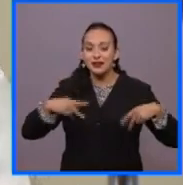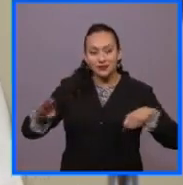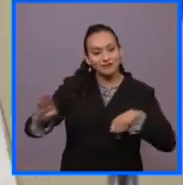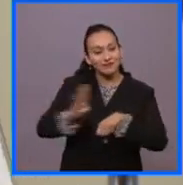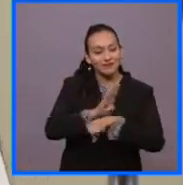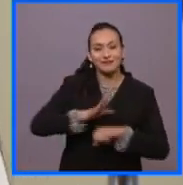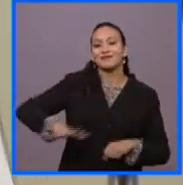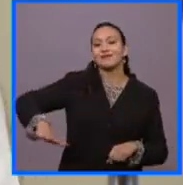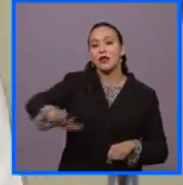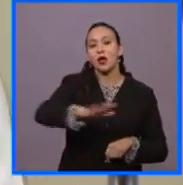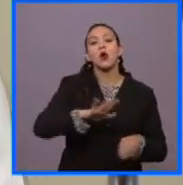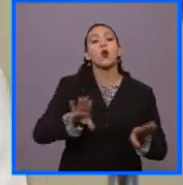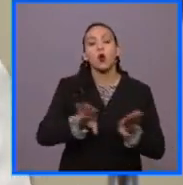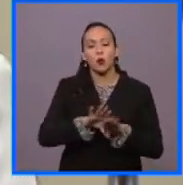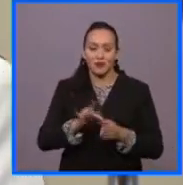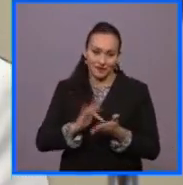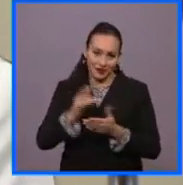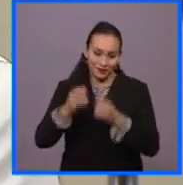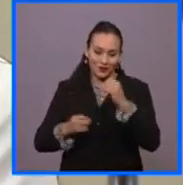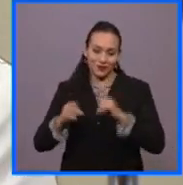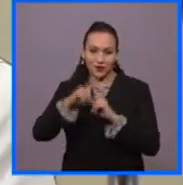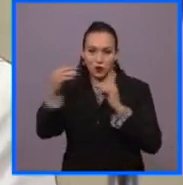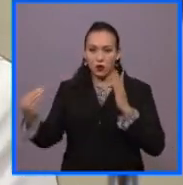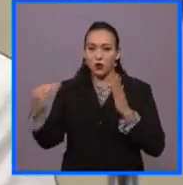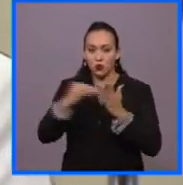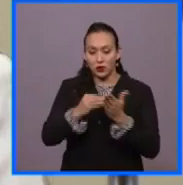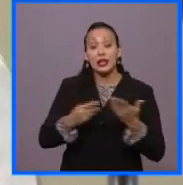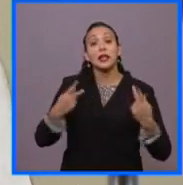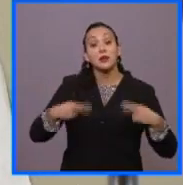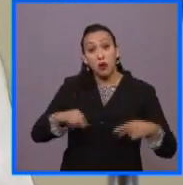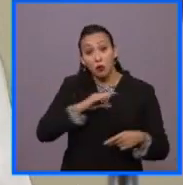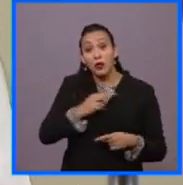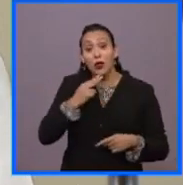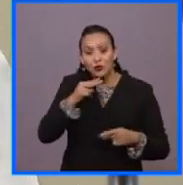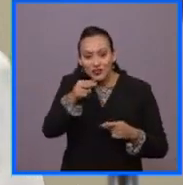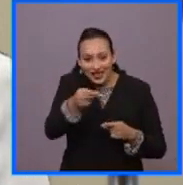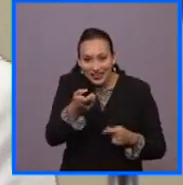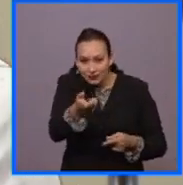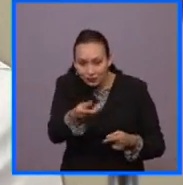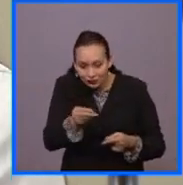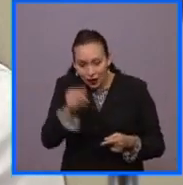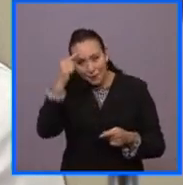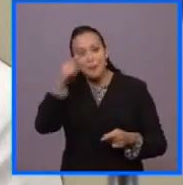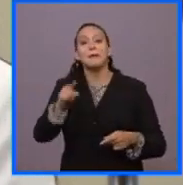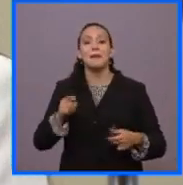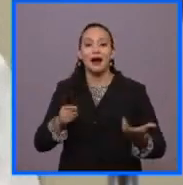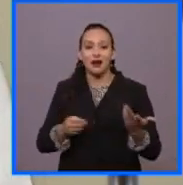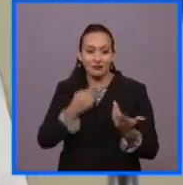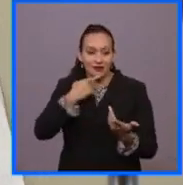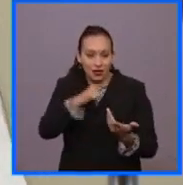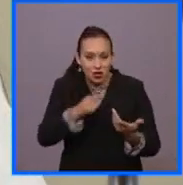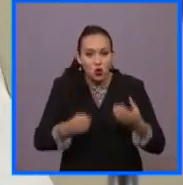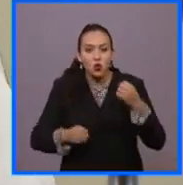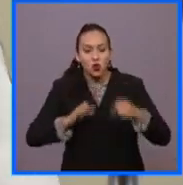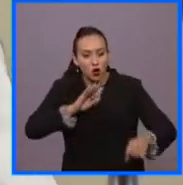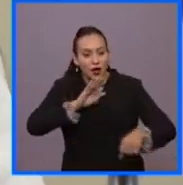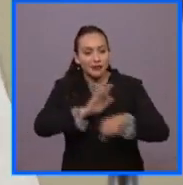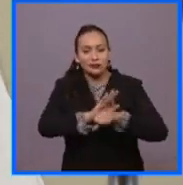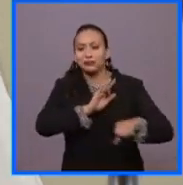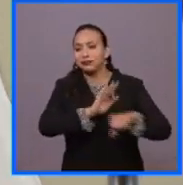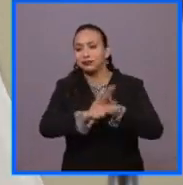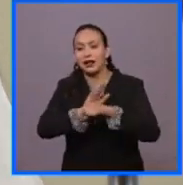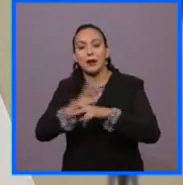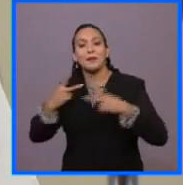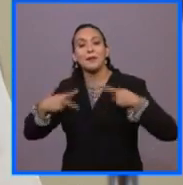mediante las resoluciones de la Suprema Corte, y cómo a través de sus criterios la Corte, desde la función jurisdiccional, ha